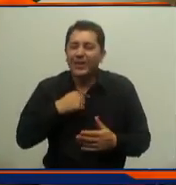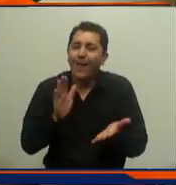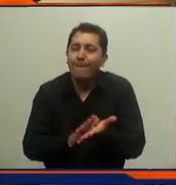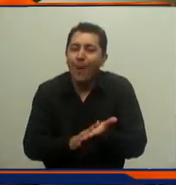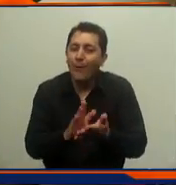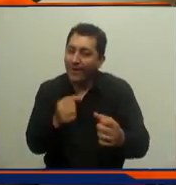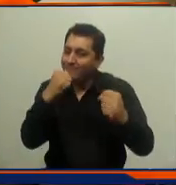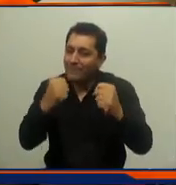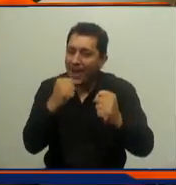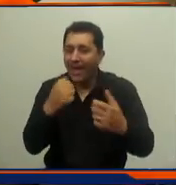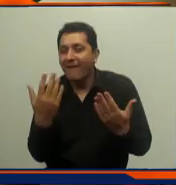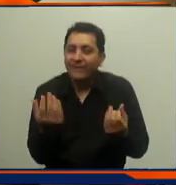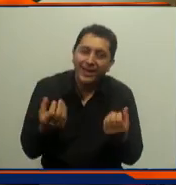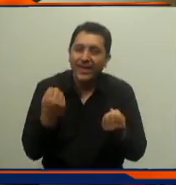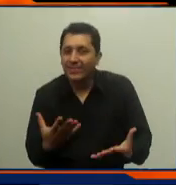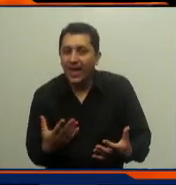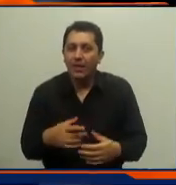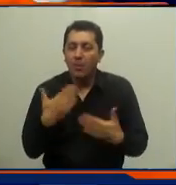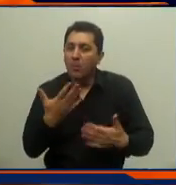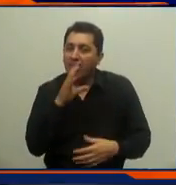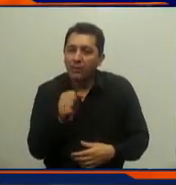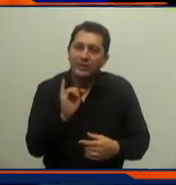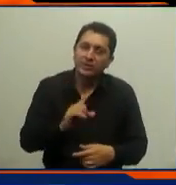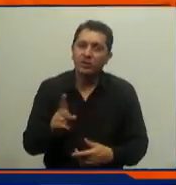probar a ver si realmente se puede bancar esto